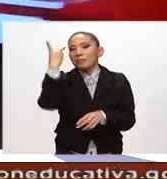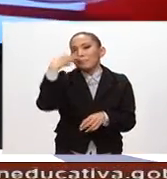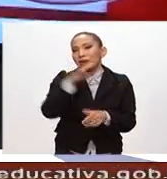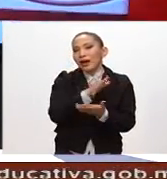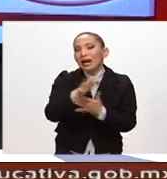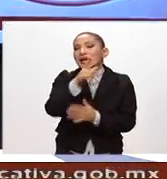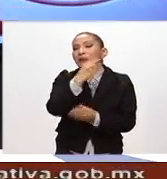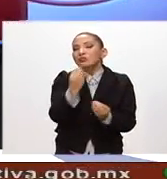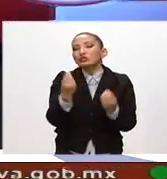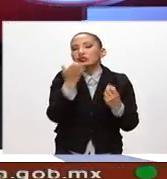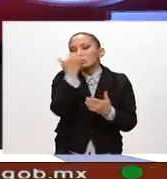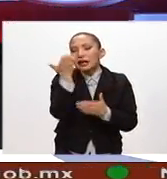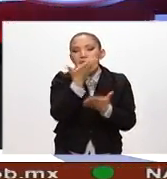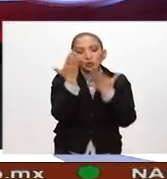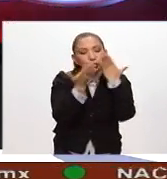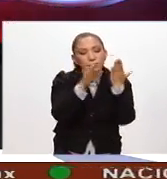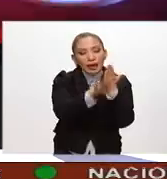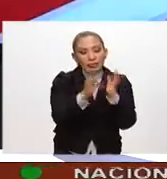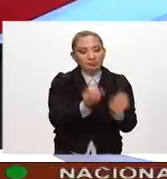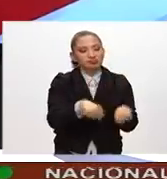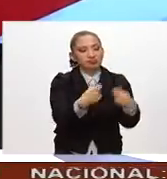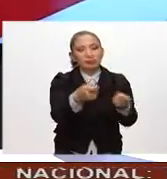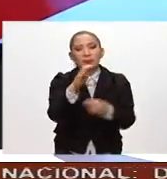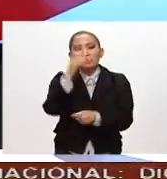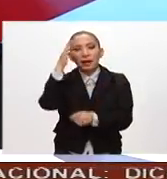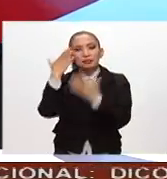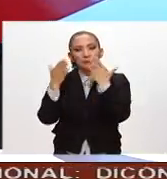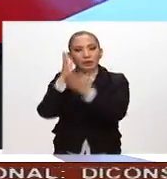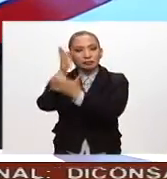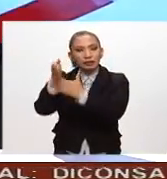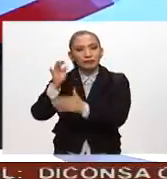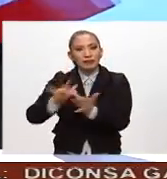a cientos de estudiantes que fueron becados para estudiar en Francia.